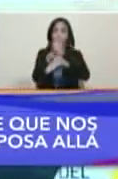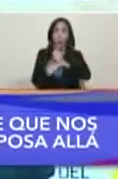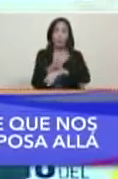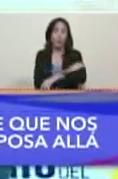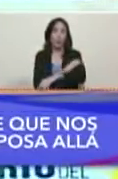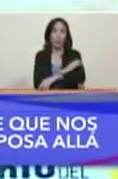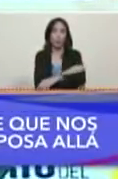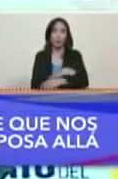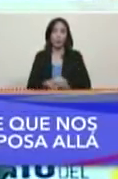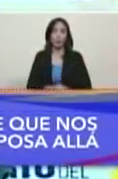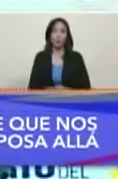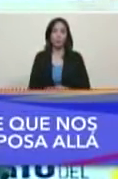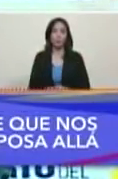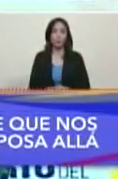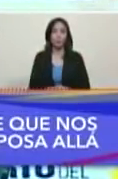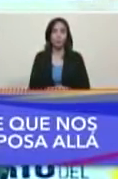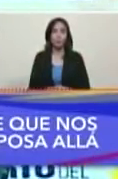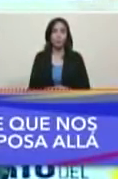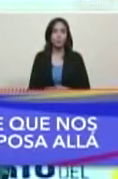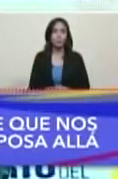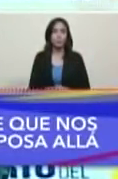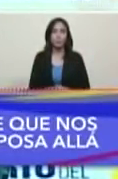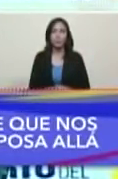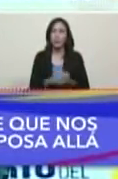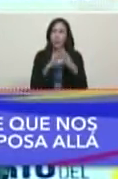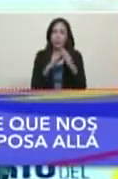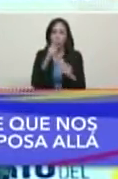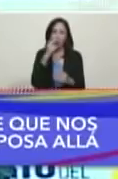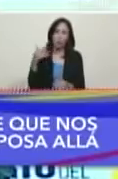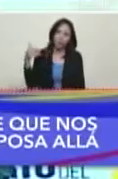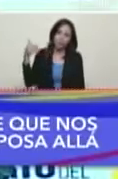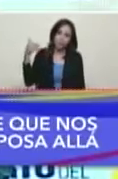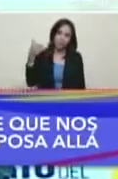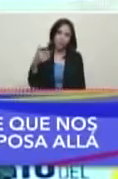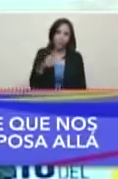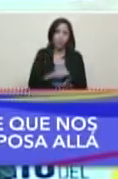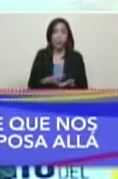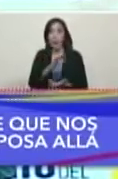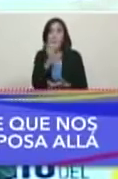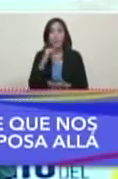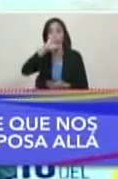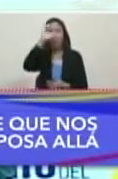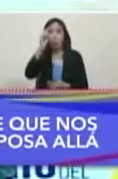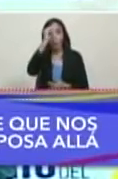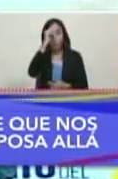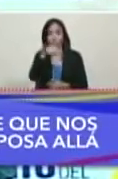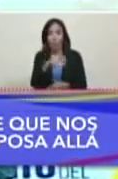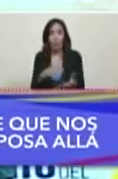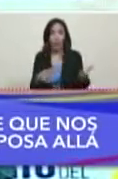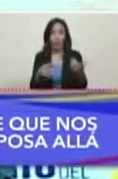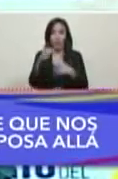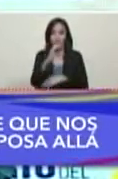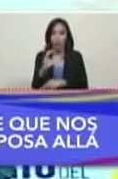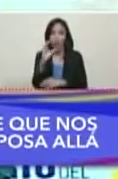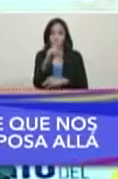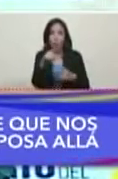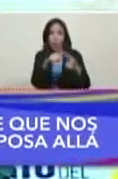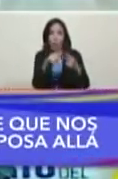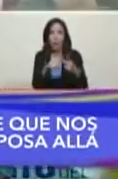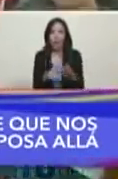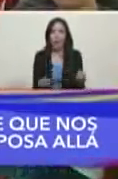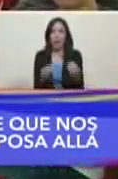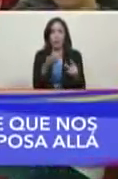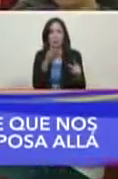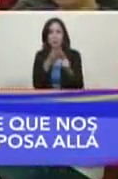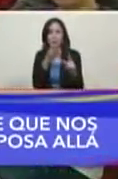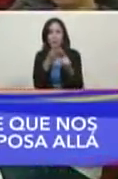es promovido por los pronunciamientos de gente como Julio Borges desde Bogotá, que ha llamado a perseguir a